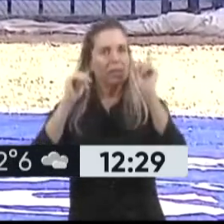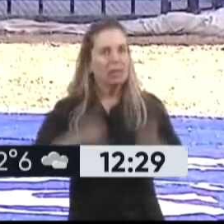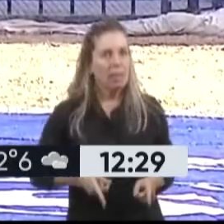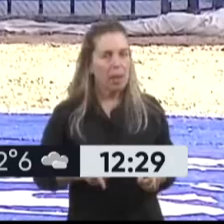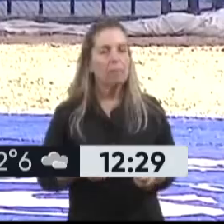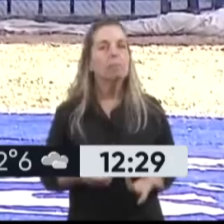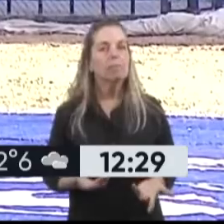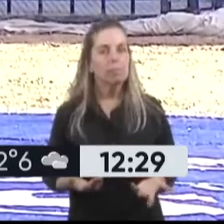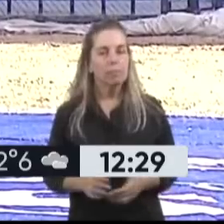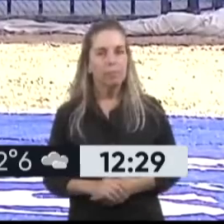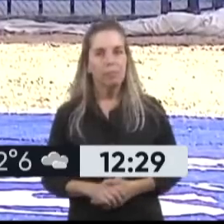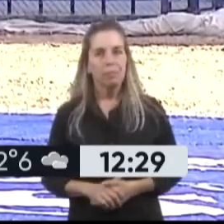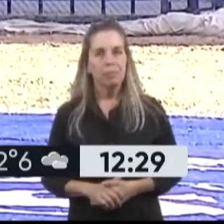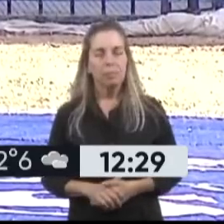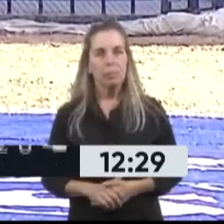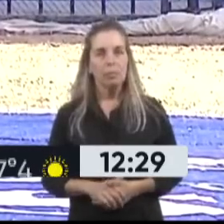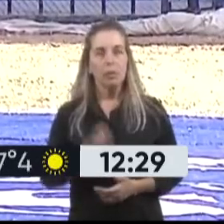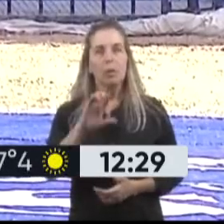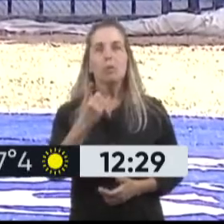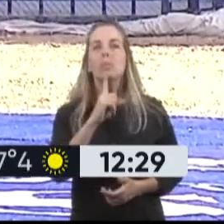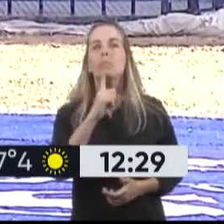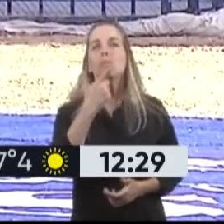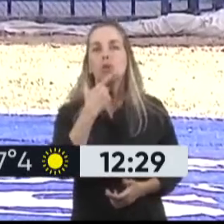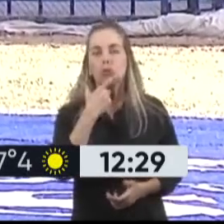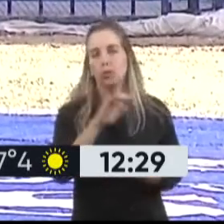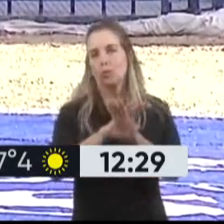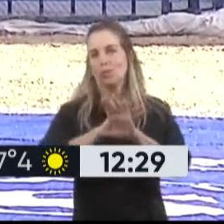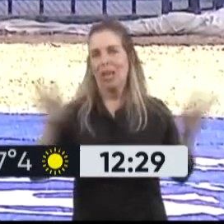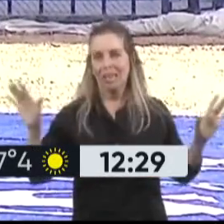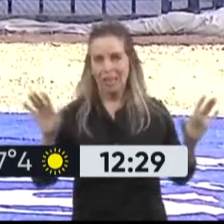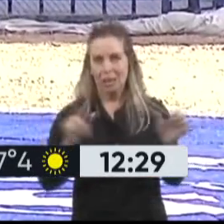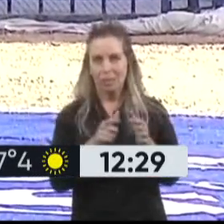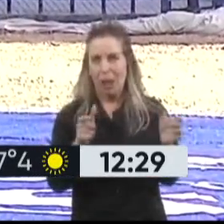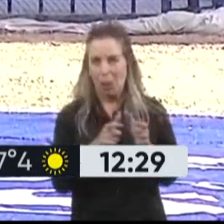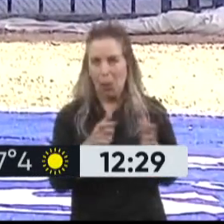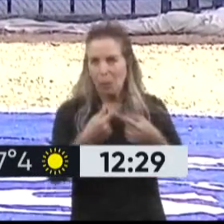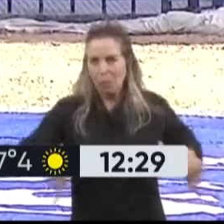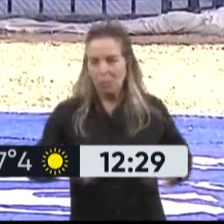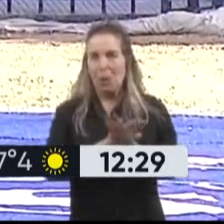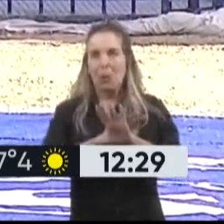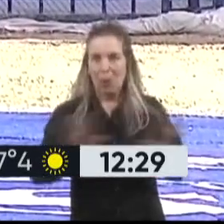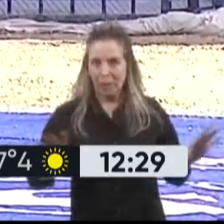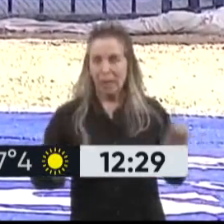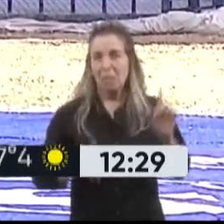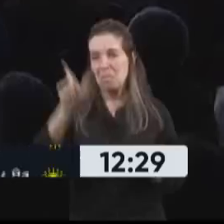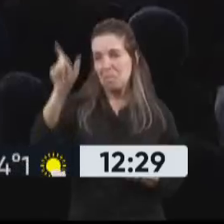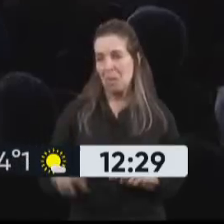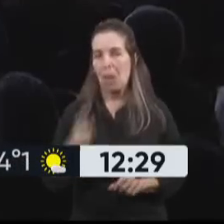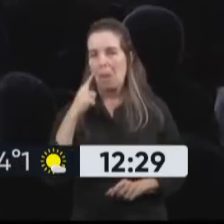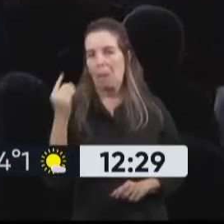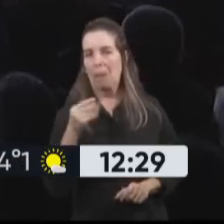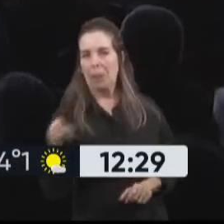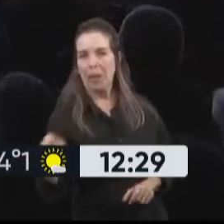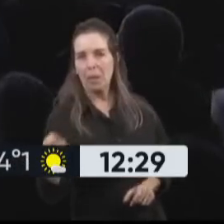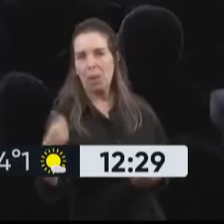también con la tortura de los puts, de modo tal que ningún vivo se pueda correr y